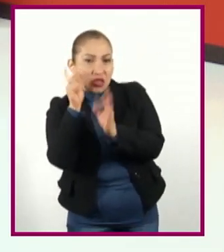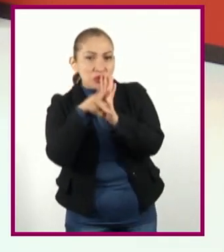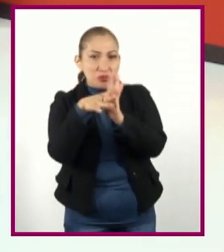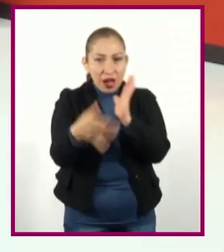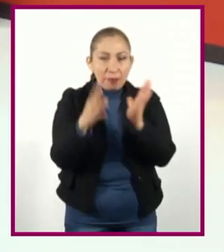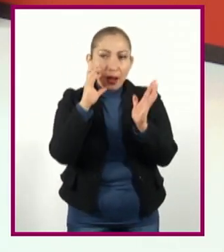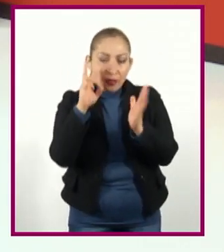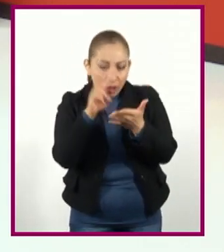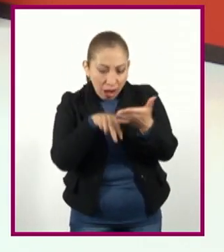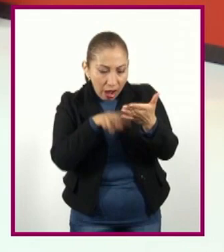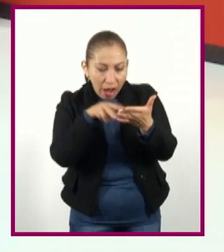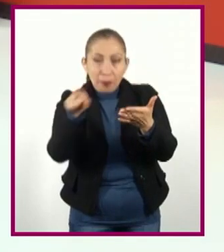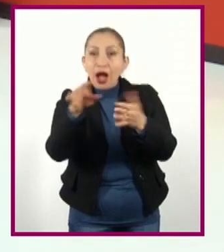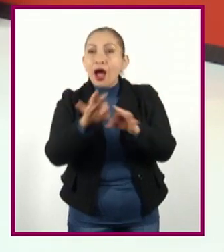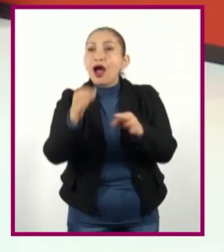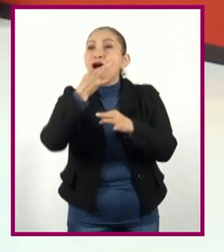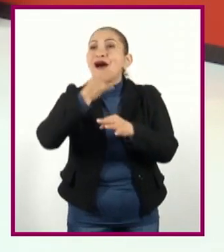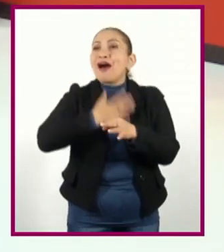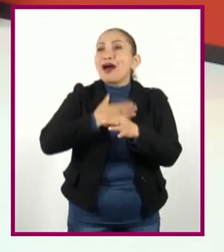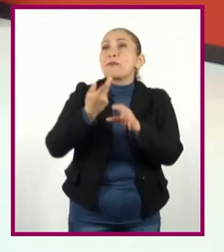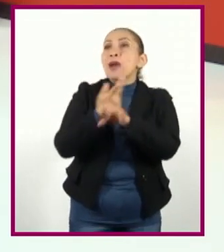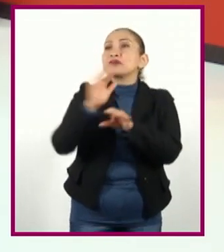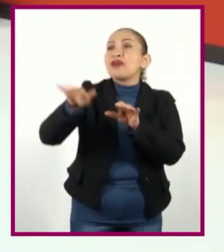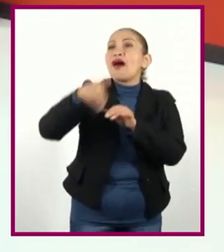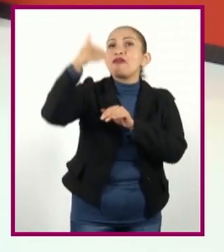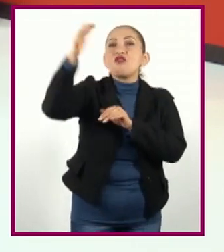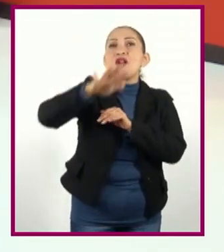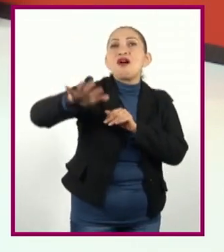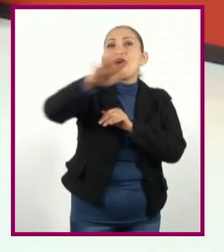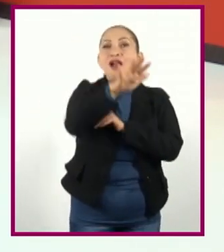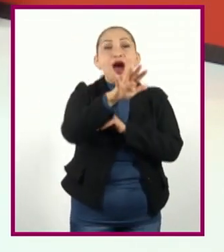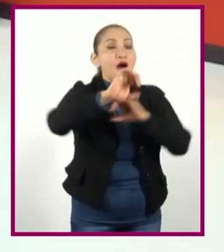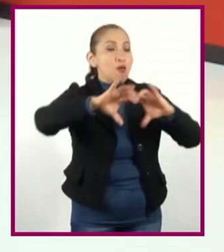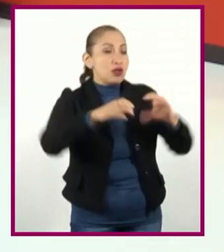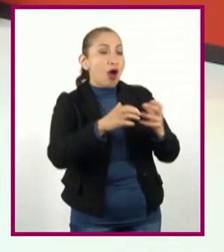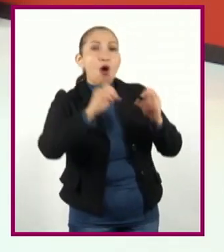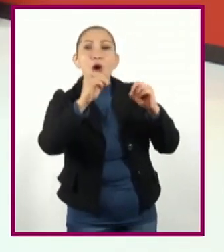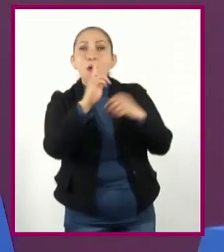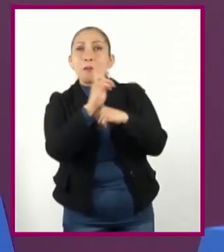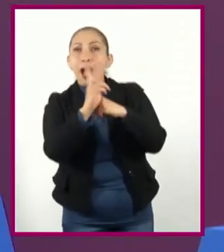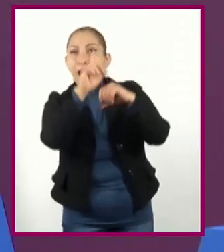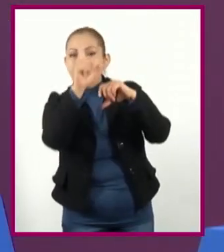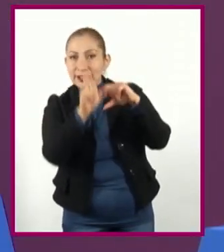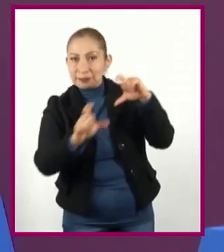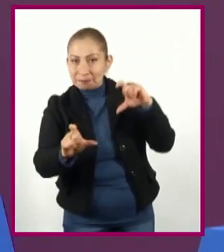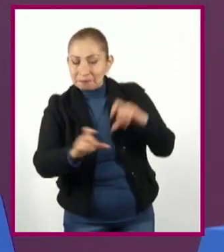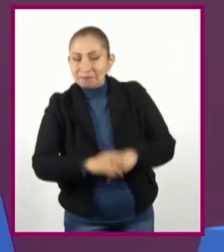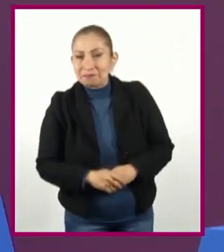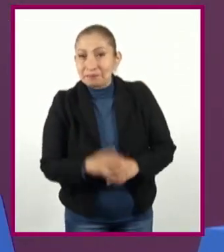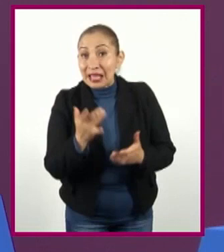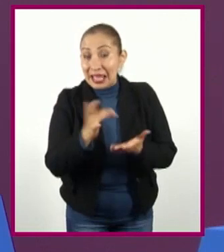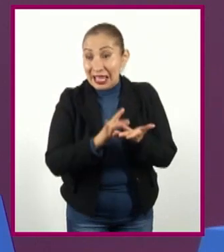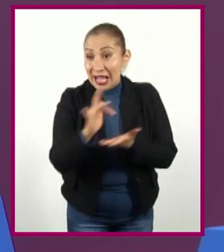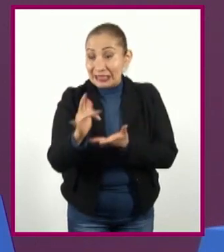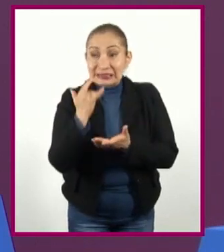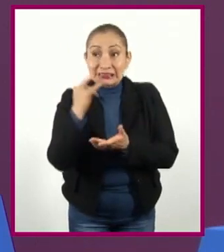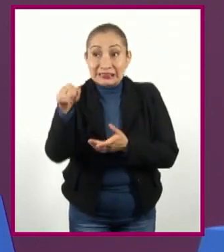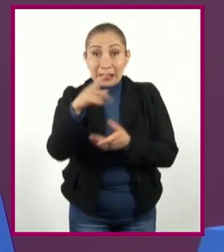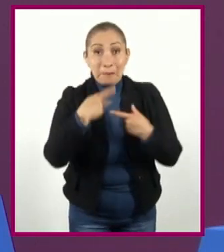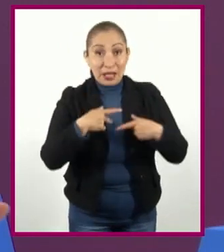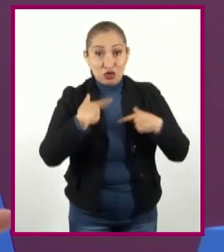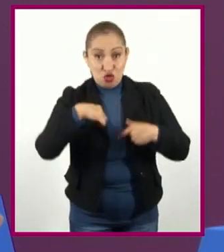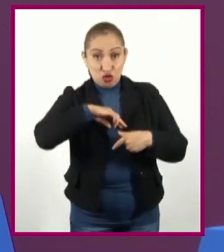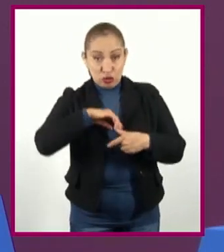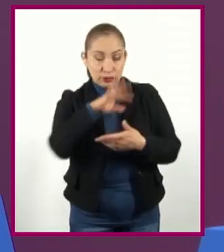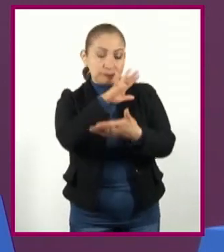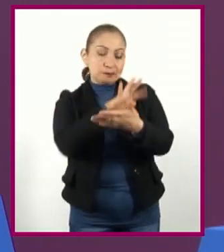de las situaciones que son más relevantes para nuestra comunidad o nuestro país. Gracias a ese esfuerzo, los lectores podemos